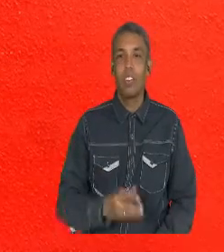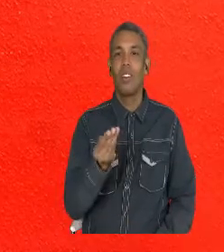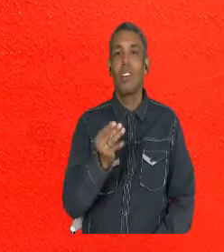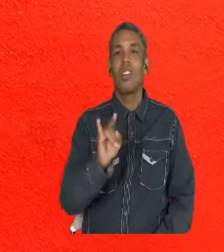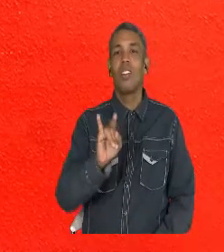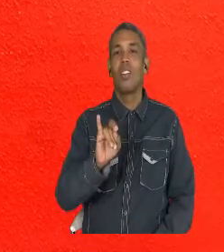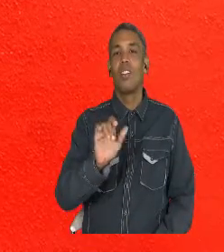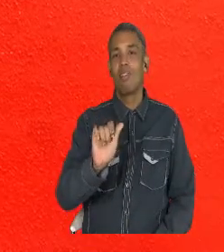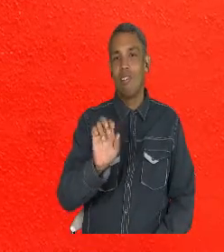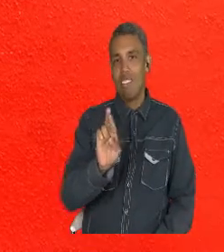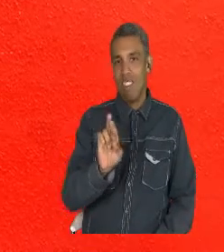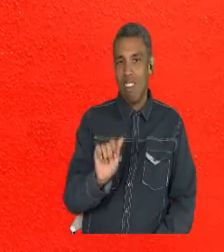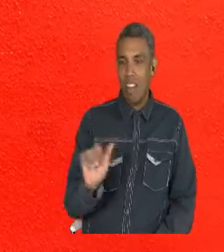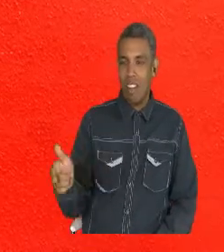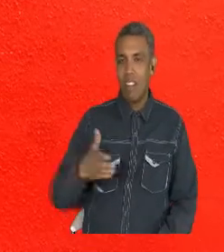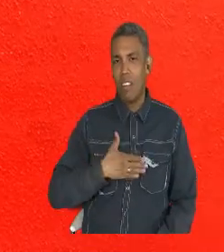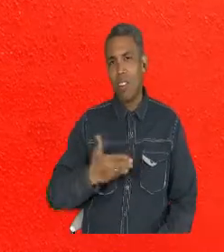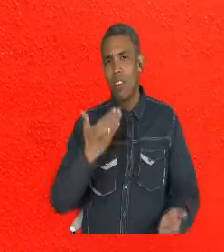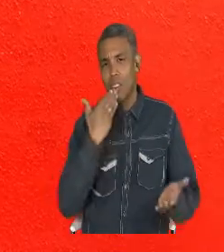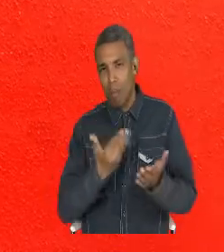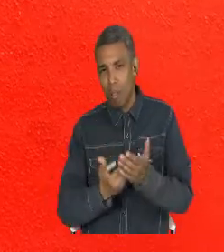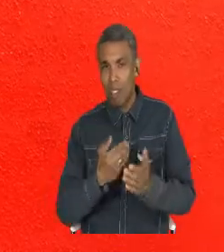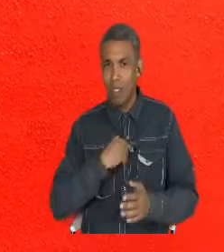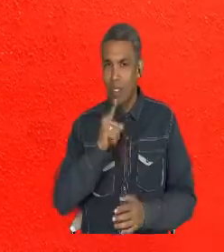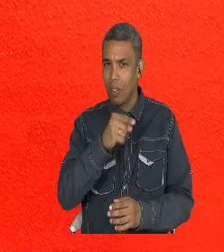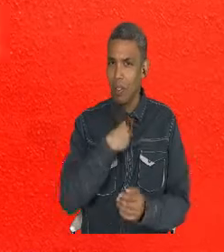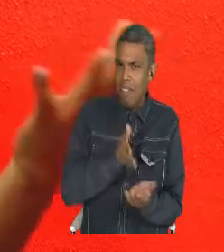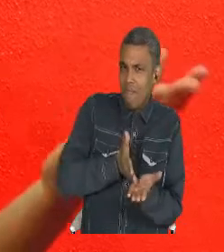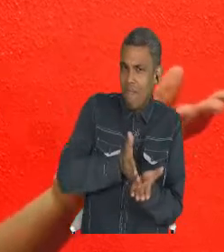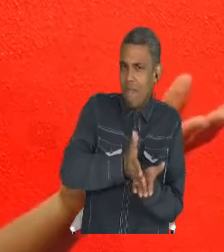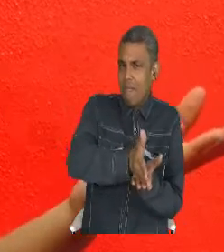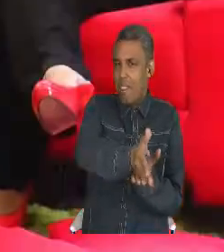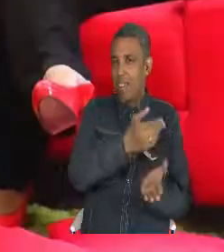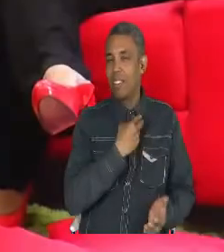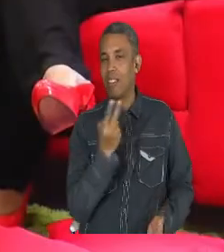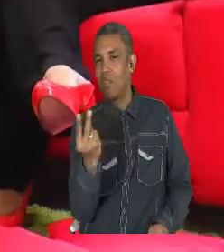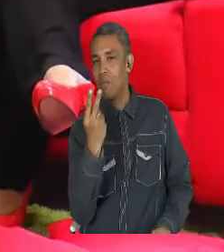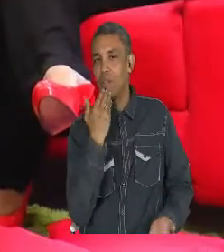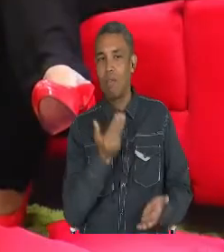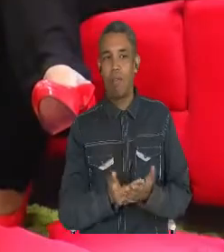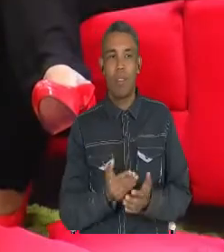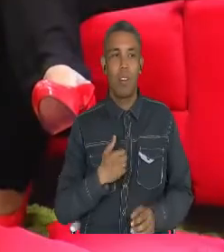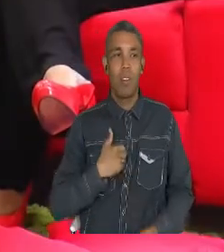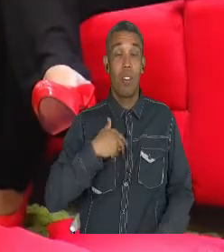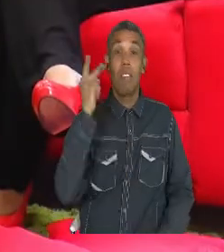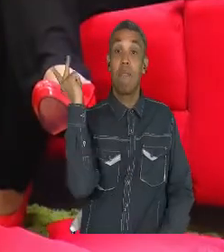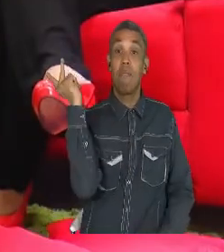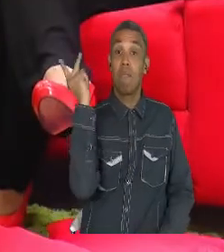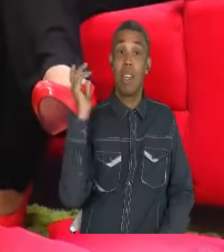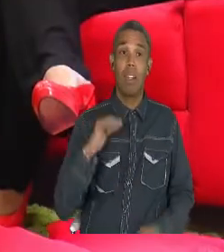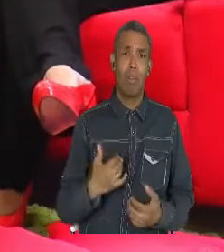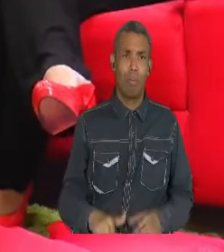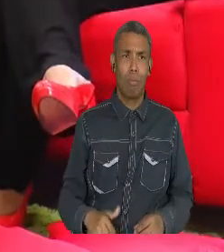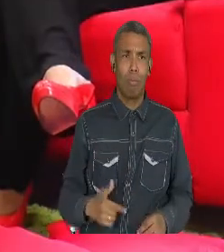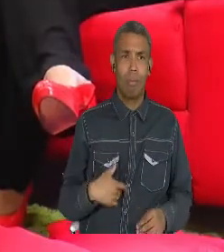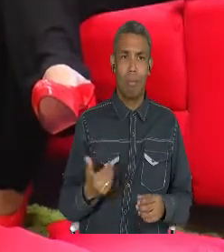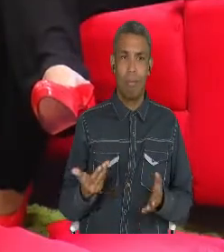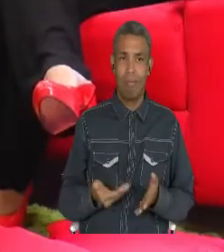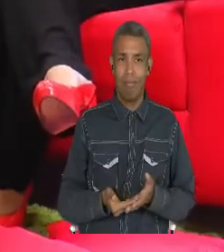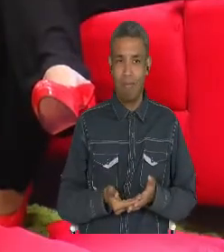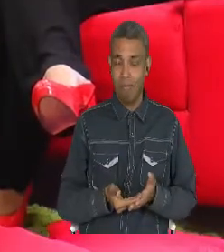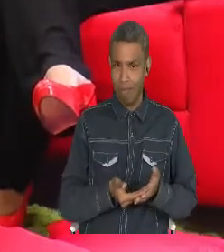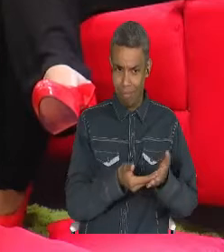aquí sintonizando En Casa, siempre ahí fieles y conectaditos. Bueno Jennifer, y es viernes cultural, se nos llena el set de artistas. Claro